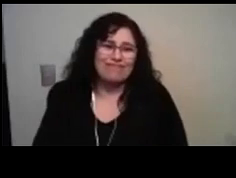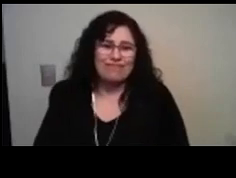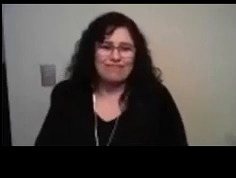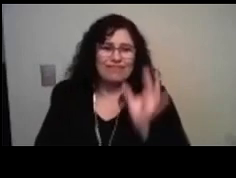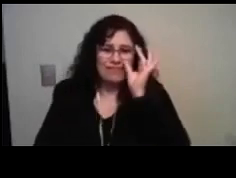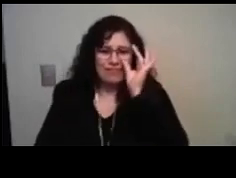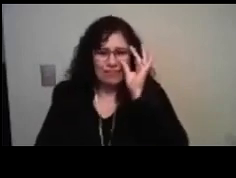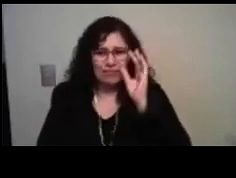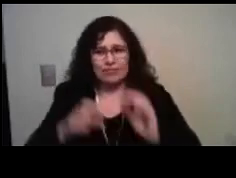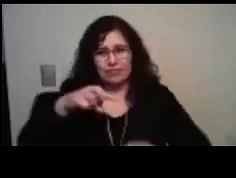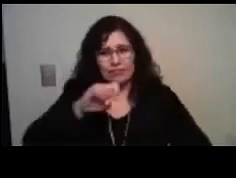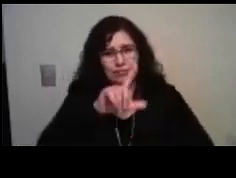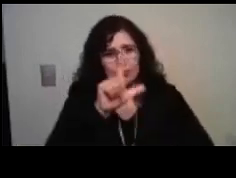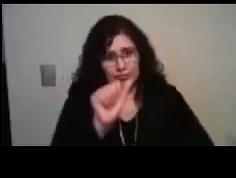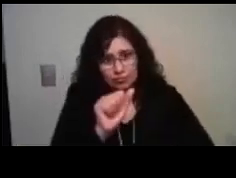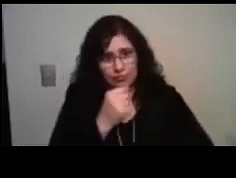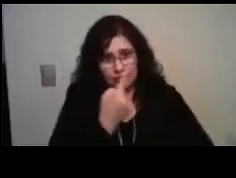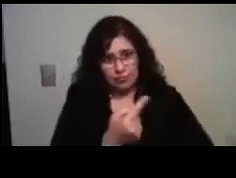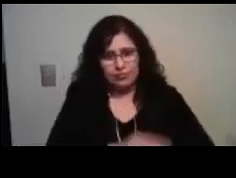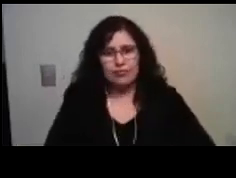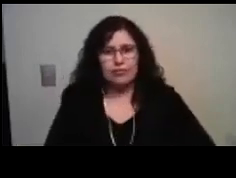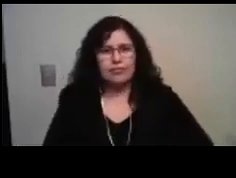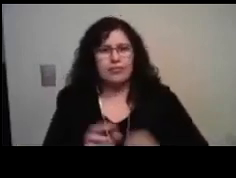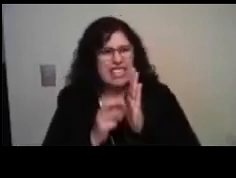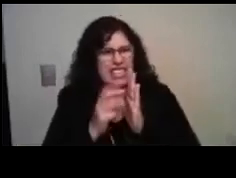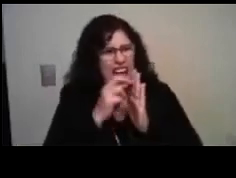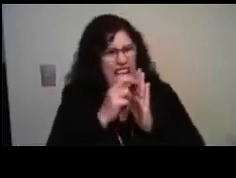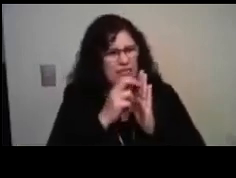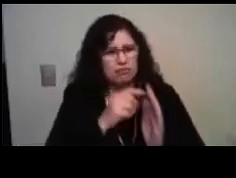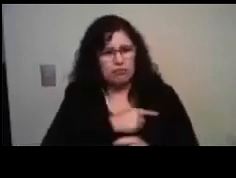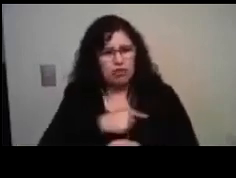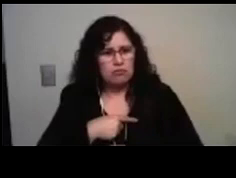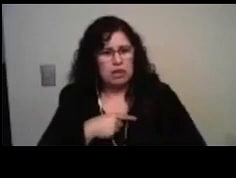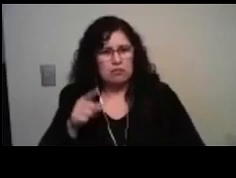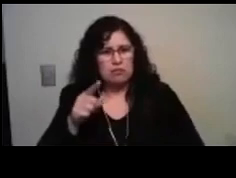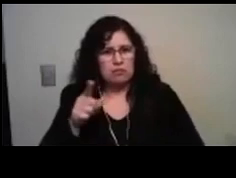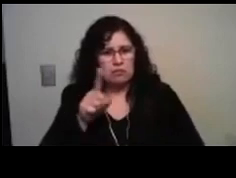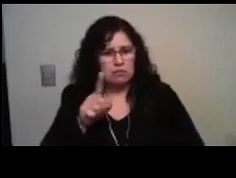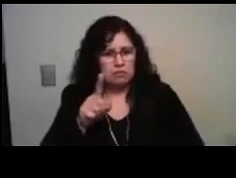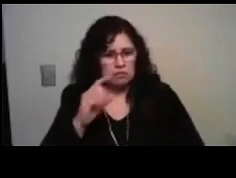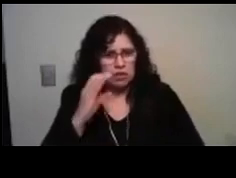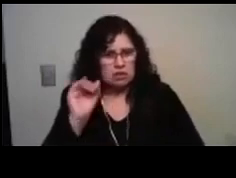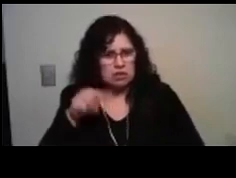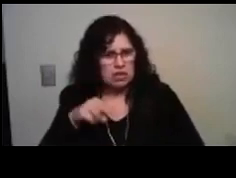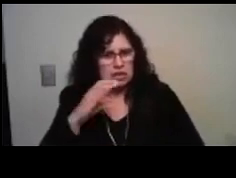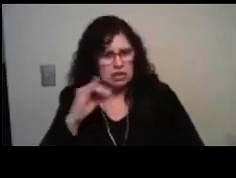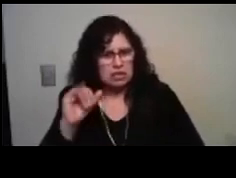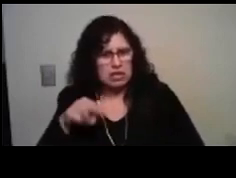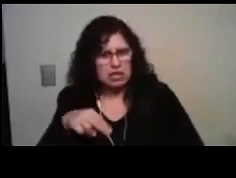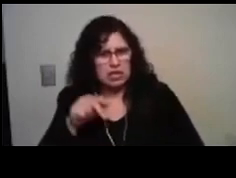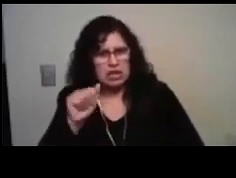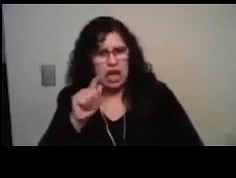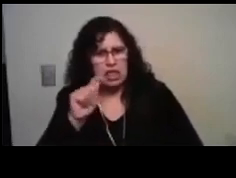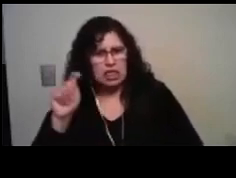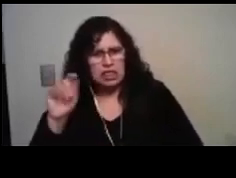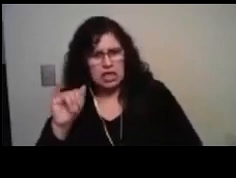Y Paula Bendaño me pregunta por una escala que se llama Cincinnati. No la conozco. No sé, Paula